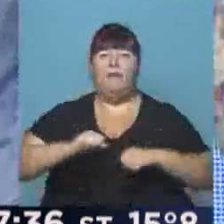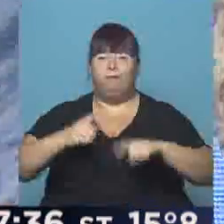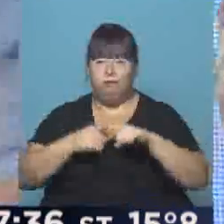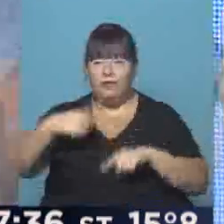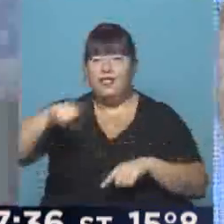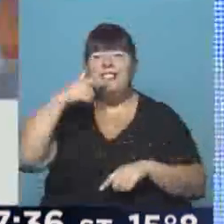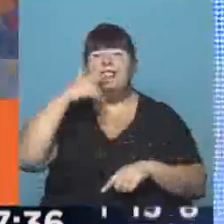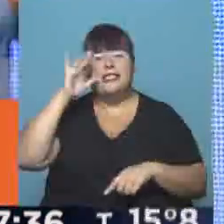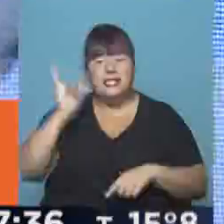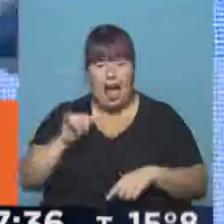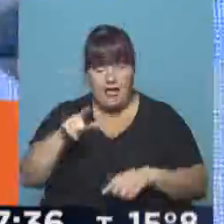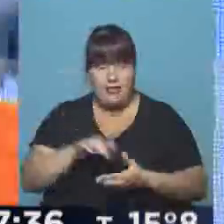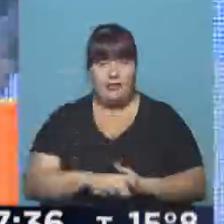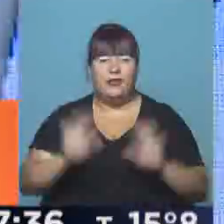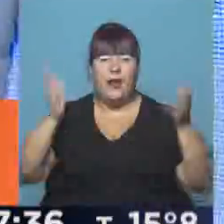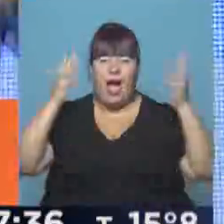cosas